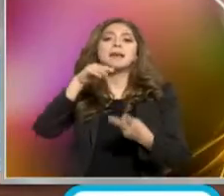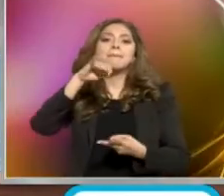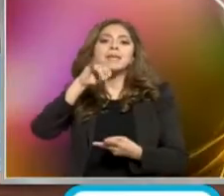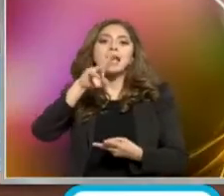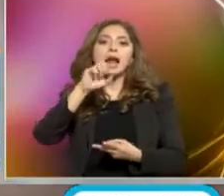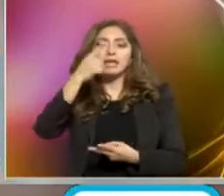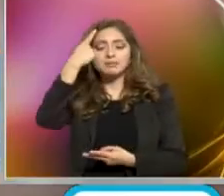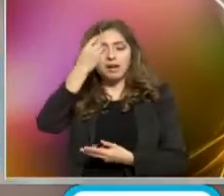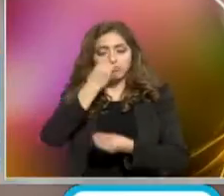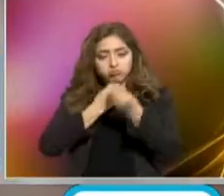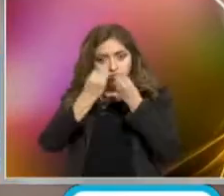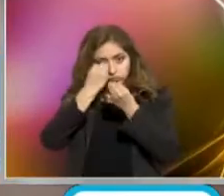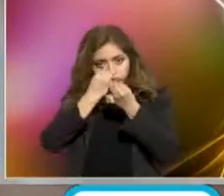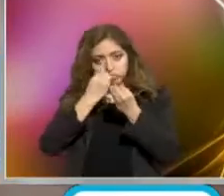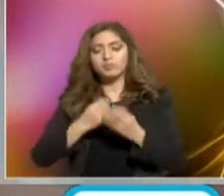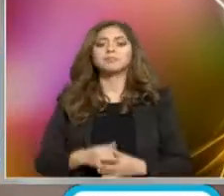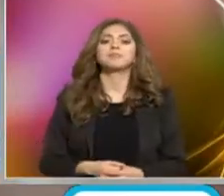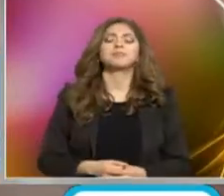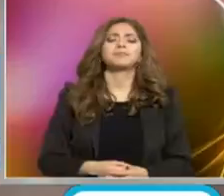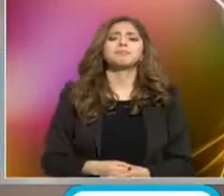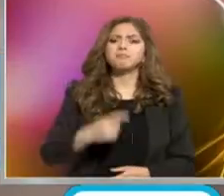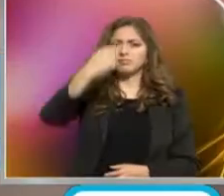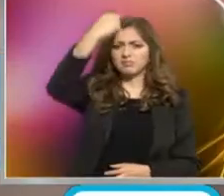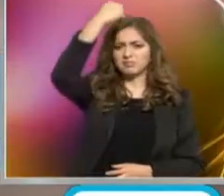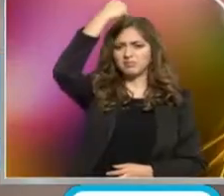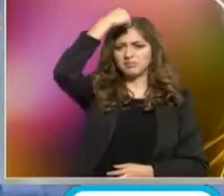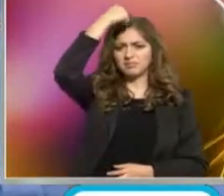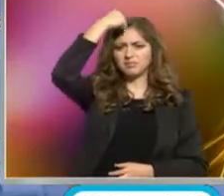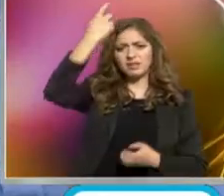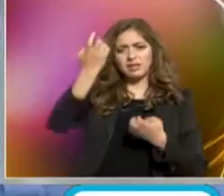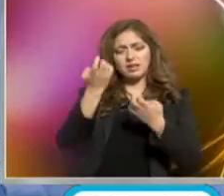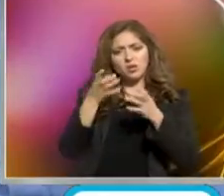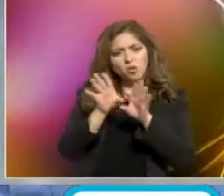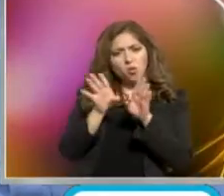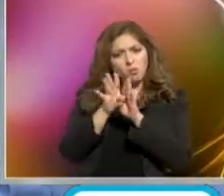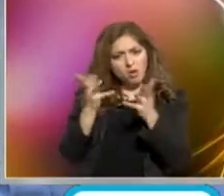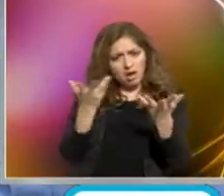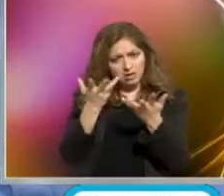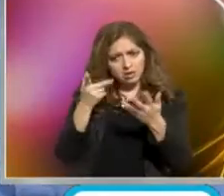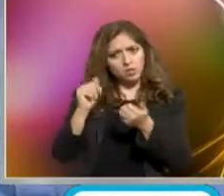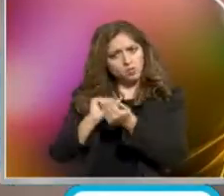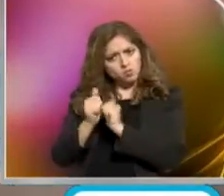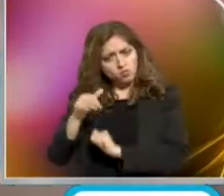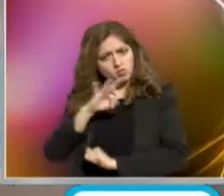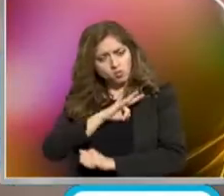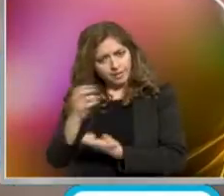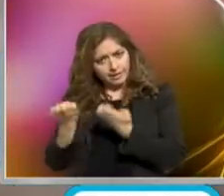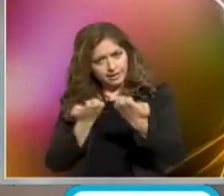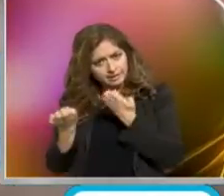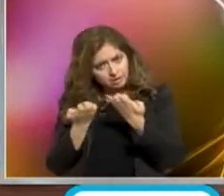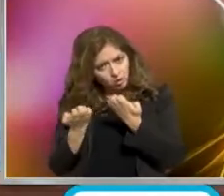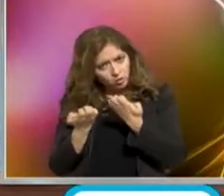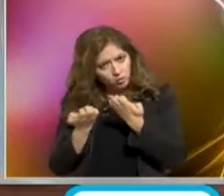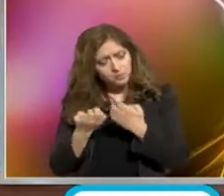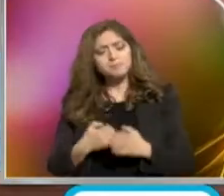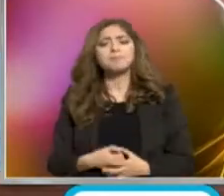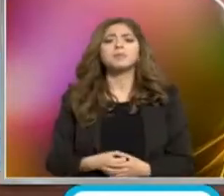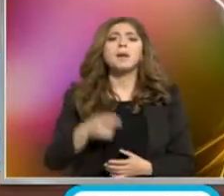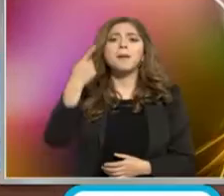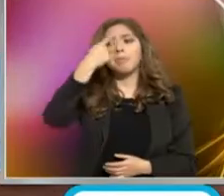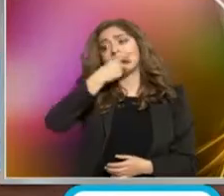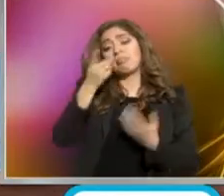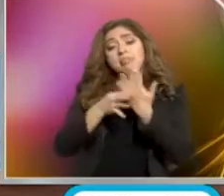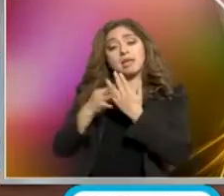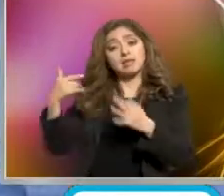hormona también se libera, como bien decía Lilian, a través del ejercicio? Porque ahí sí yo he sentido que me cambia el humor. El ejercicio lo que hace es